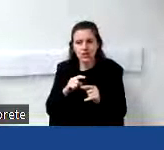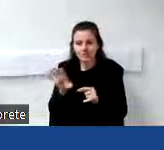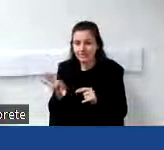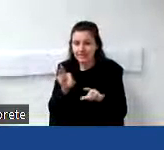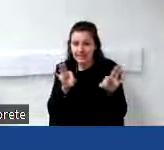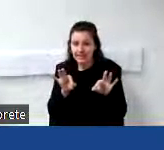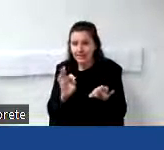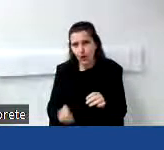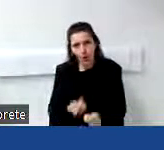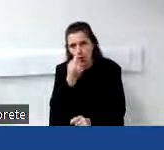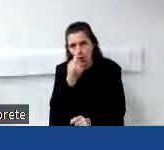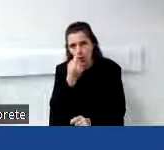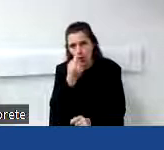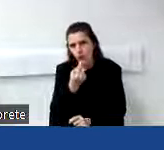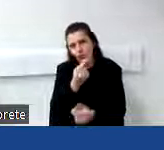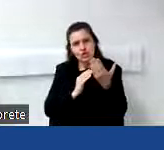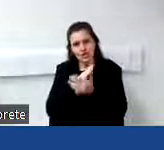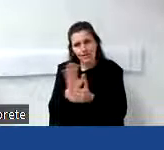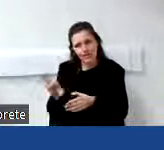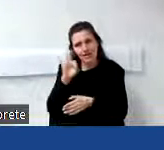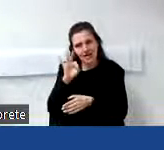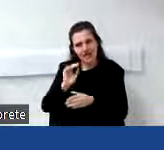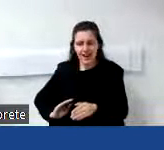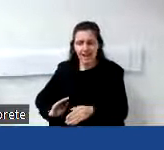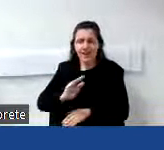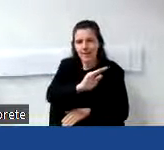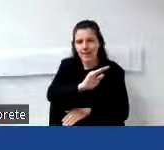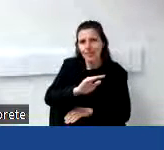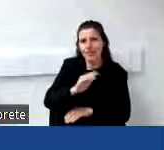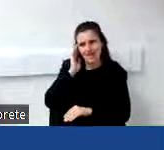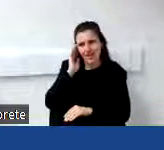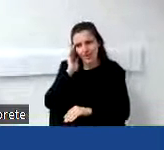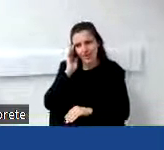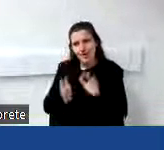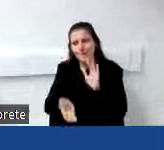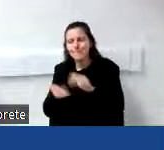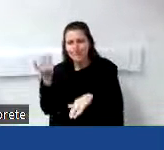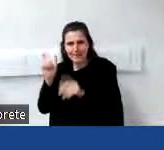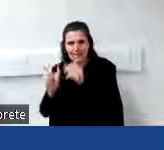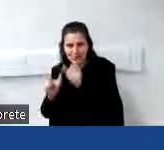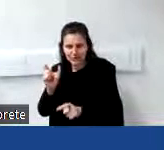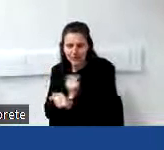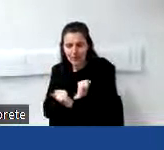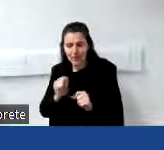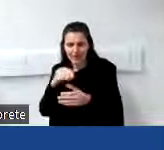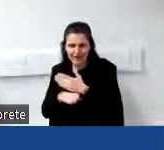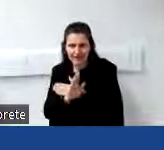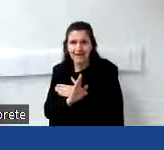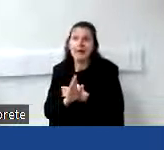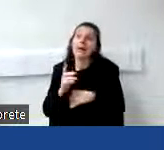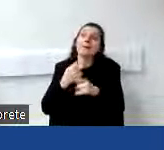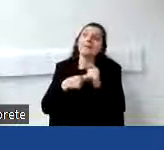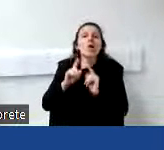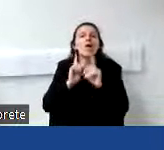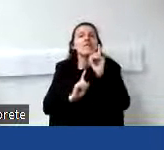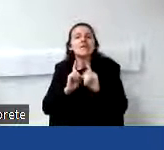la mayor cantidad de posibilidades en el ingreso, ¿no? Pero no quita que para otras personas pueda